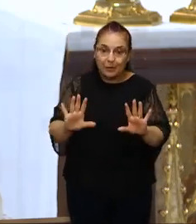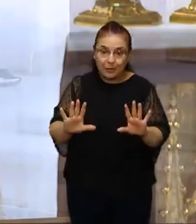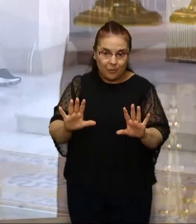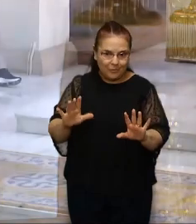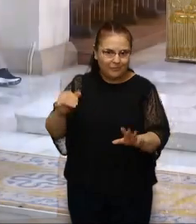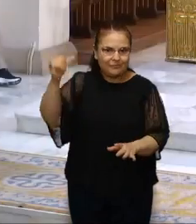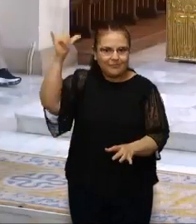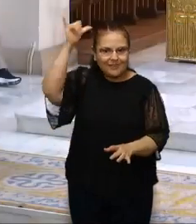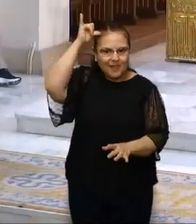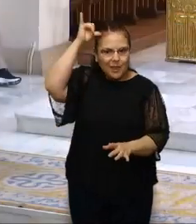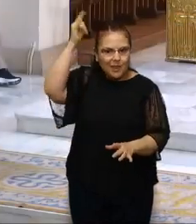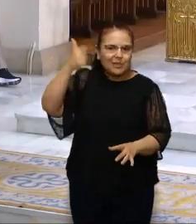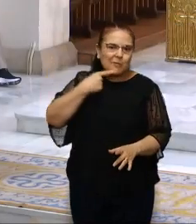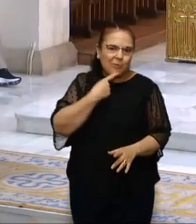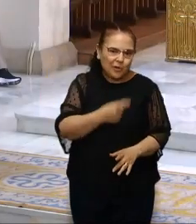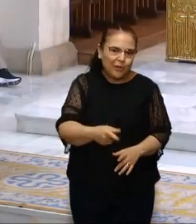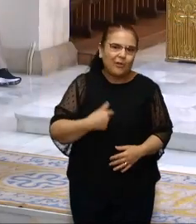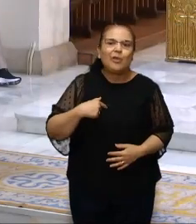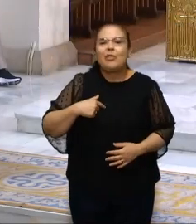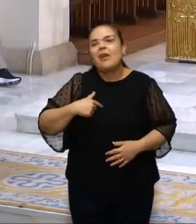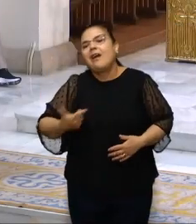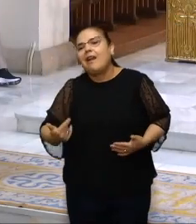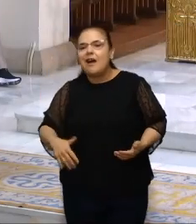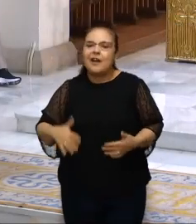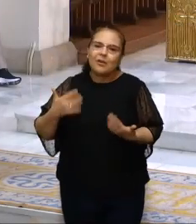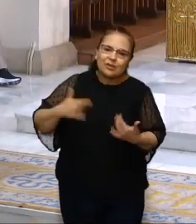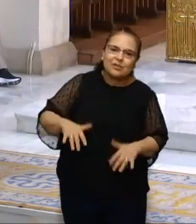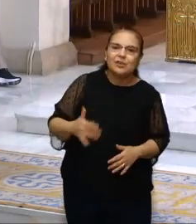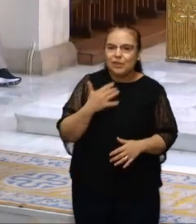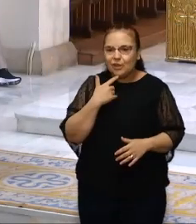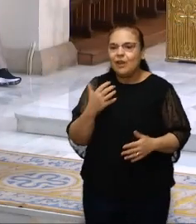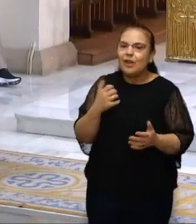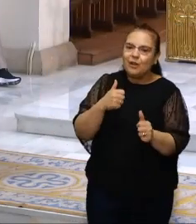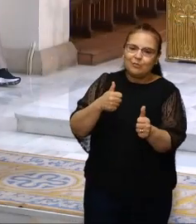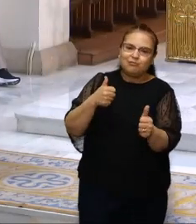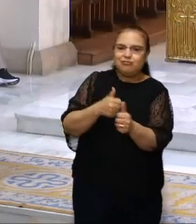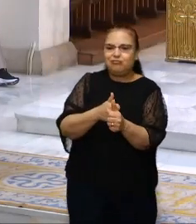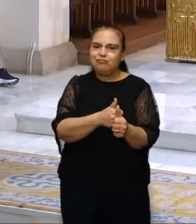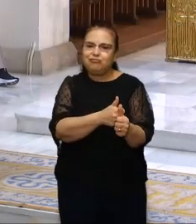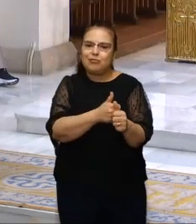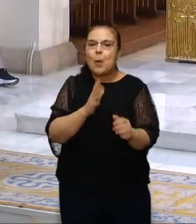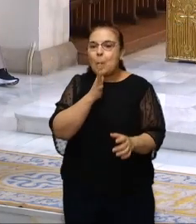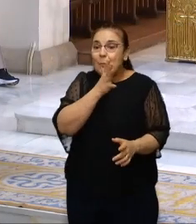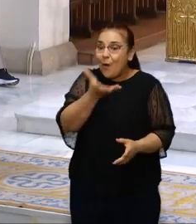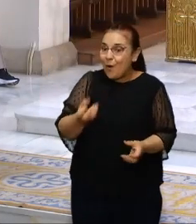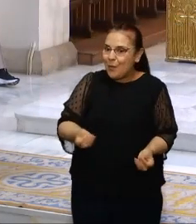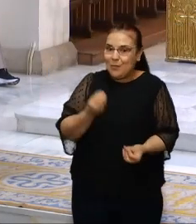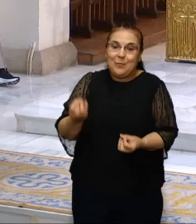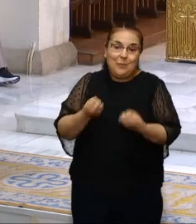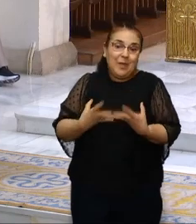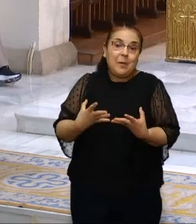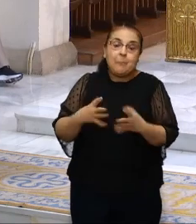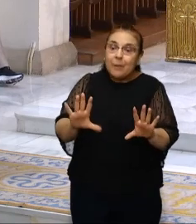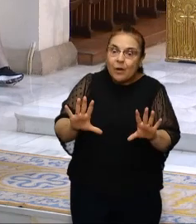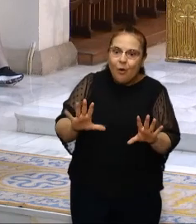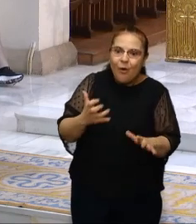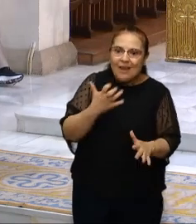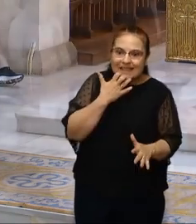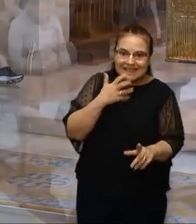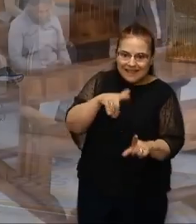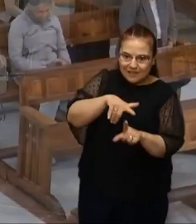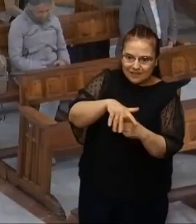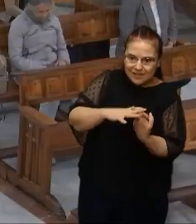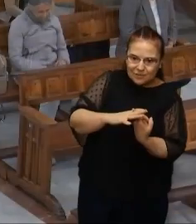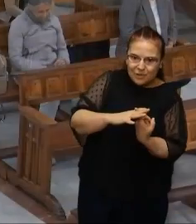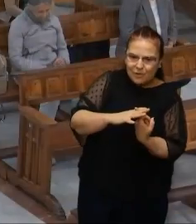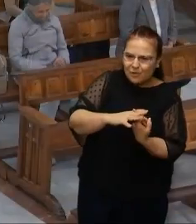¿verdad? Claro, te sigue a ti, es fiel a ti porque le va bien las cosas. Si les fueran mal, seguro que